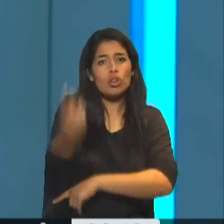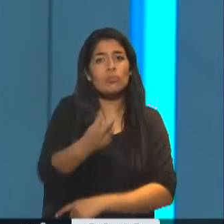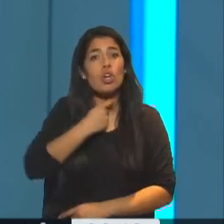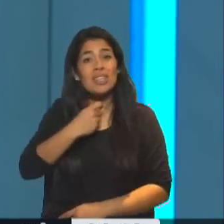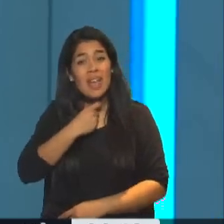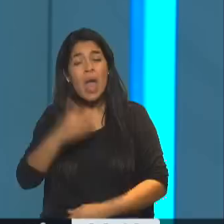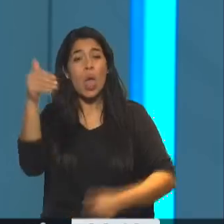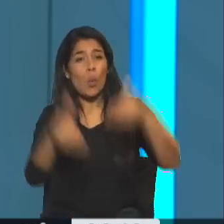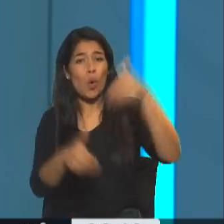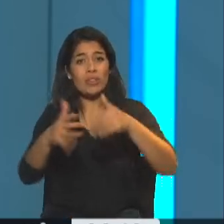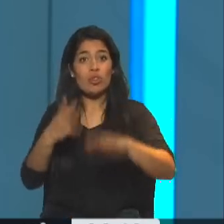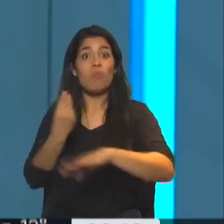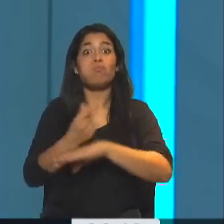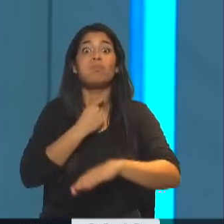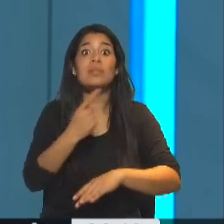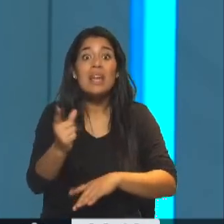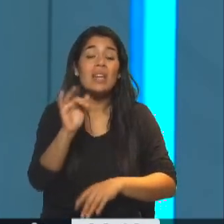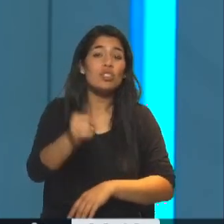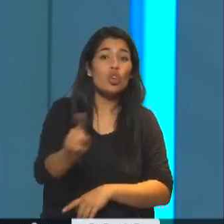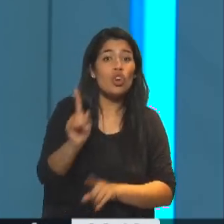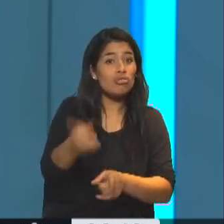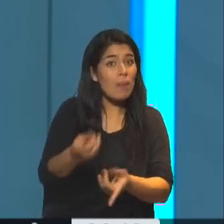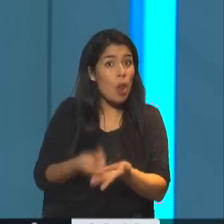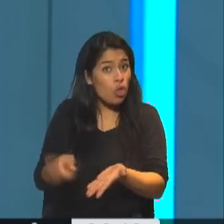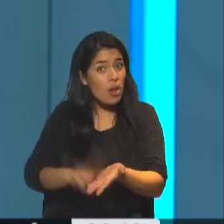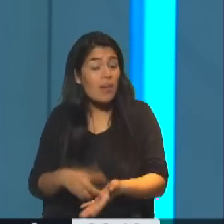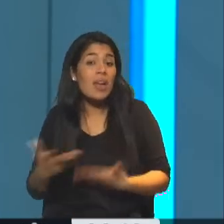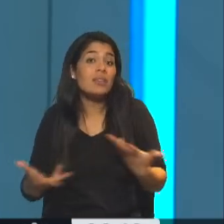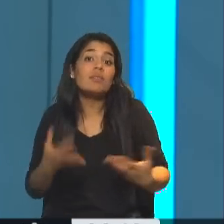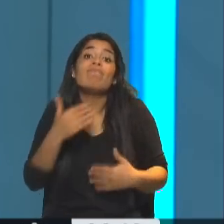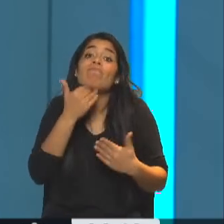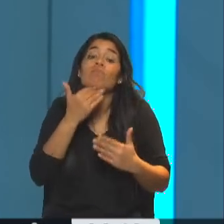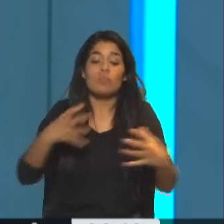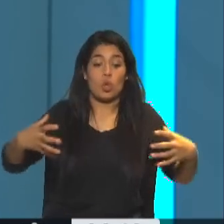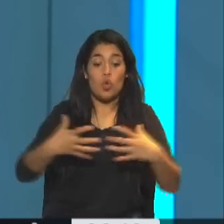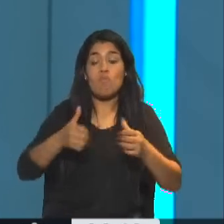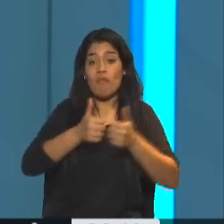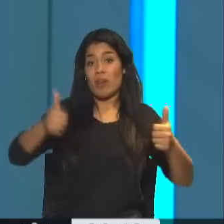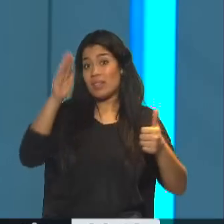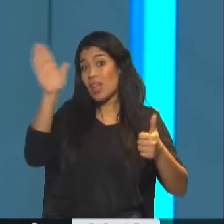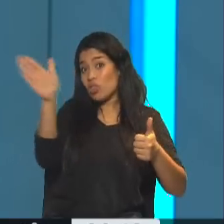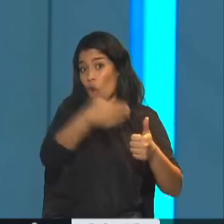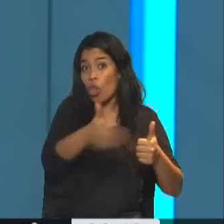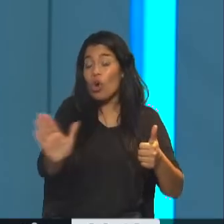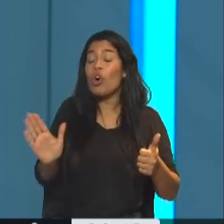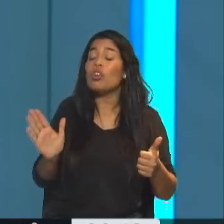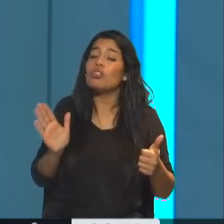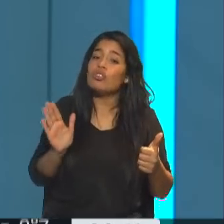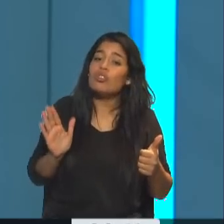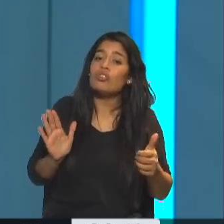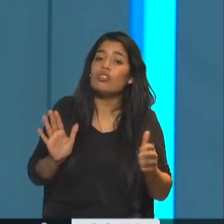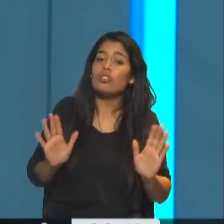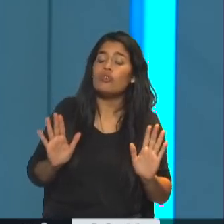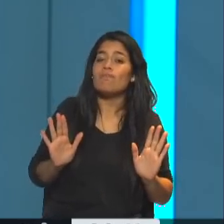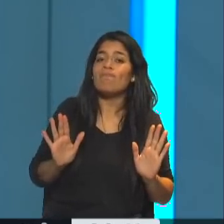Ese juego en esta pieza política, ¿no?, de la coalición, si el presidente Alberto Fernández mira hacia ese lugar. Es